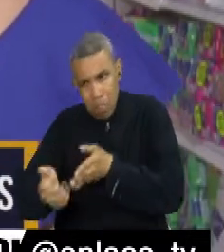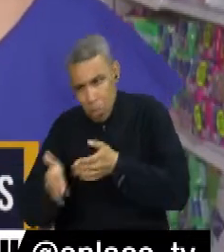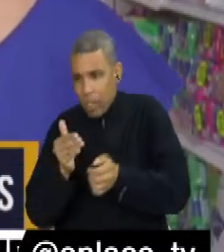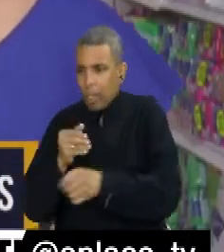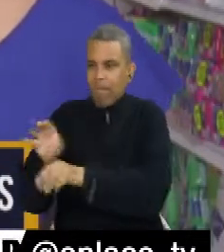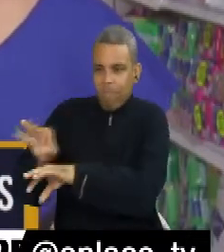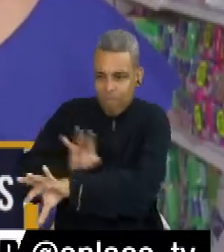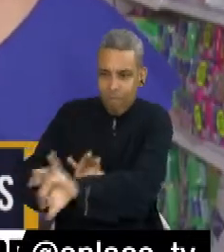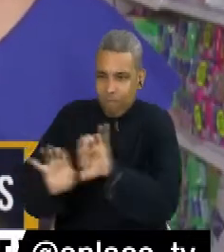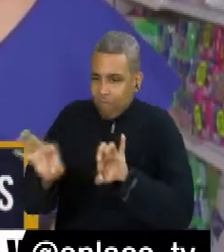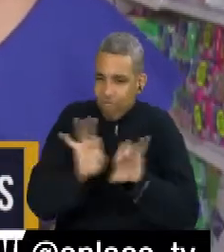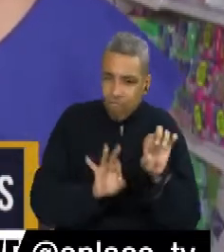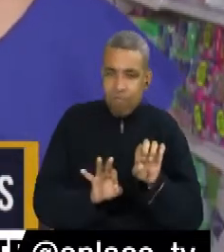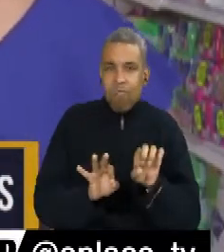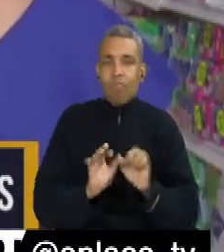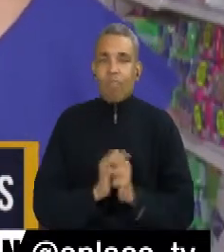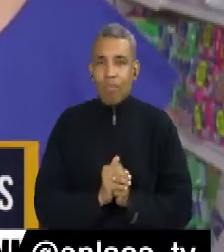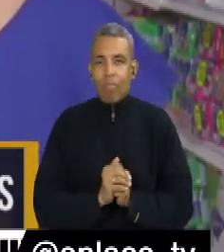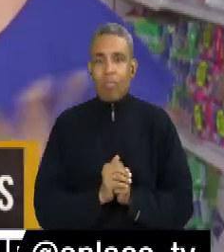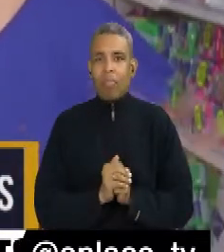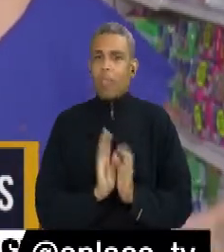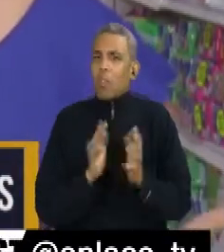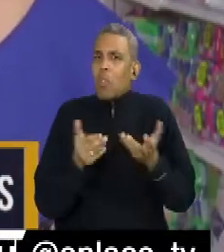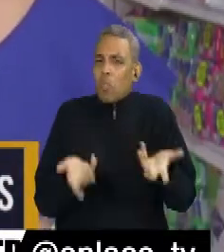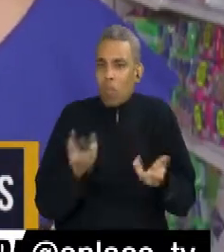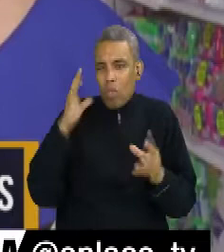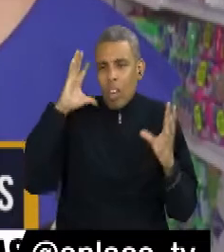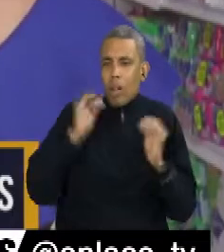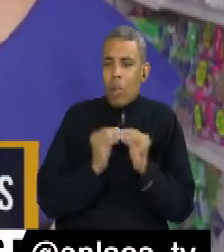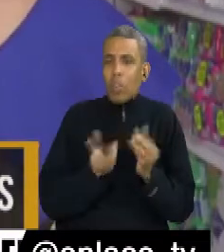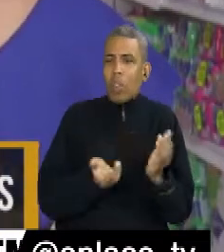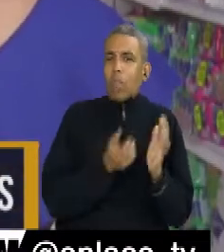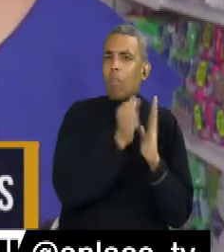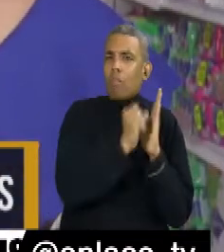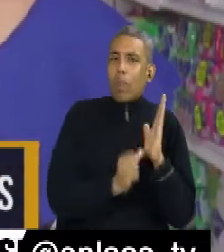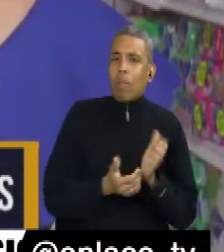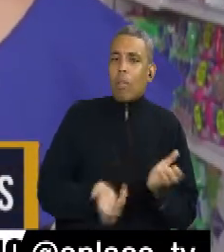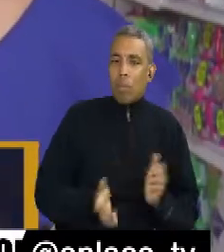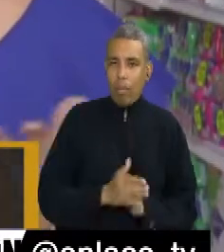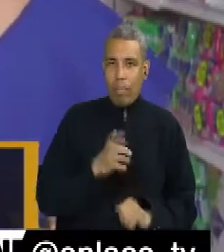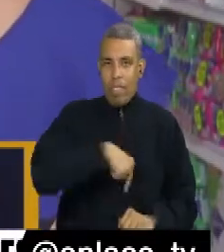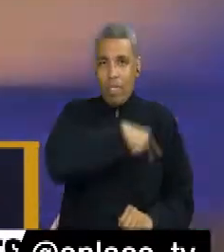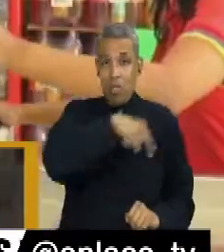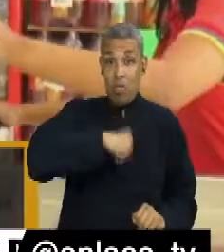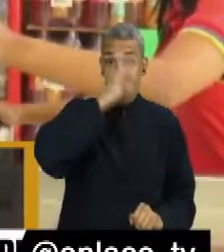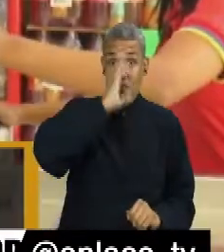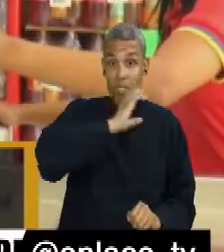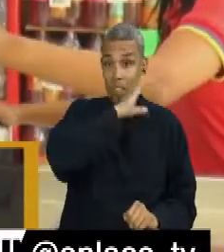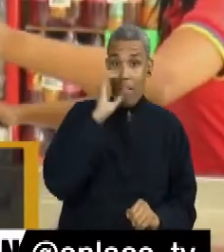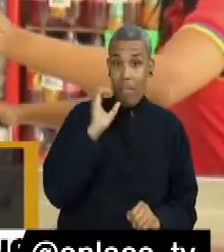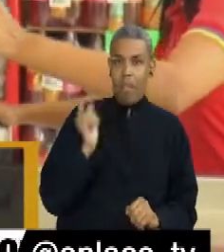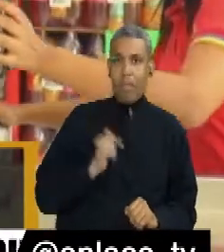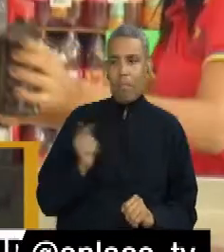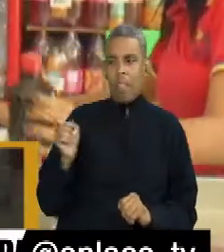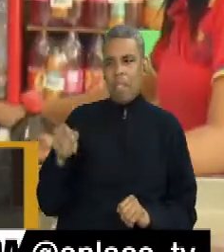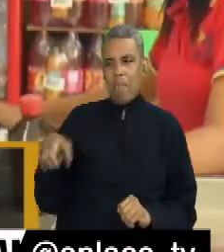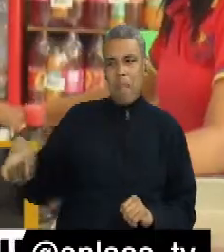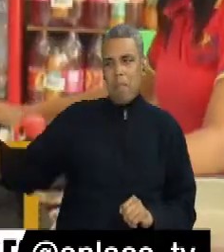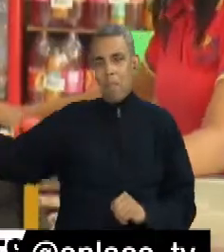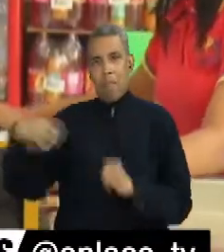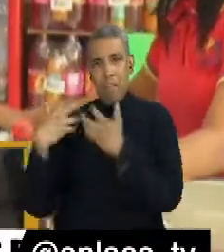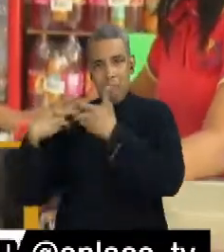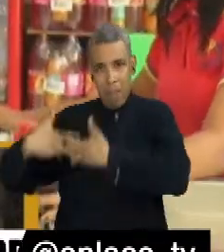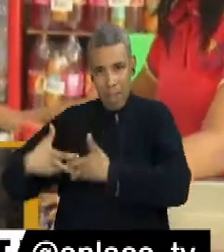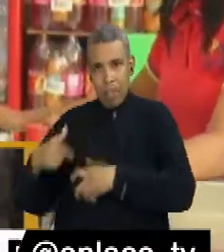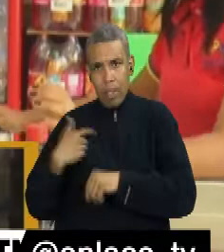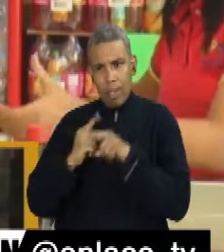nos aportan el recurso del 50% y la empresa no va a haber asumido todo el gasto. Por esta razón, y los muchachos que he tenido